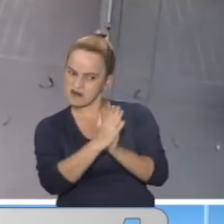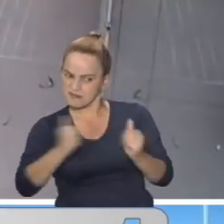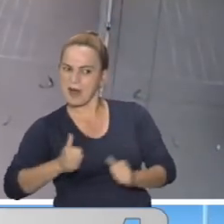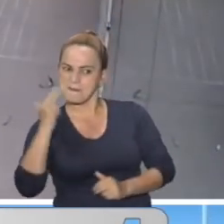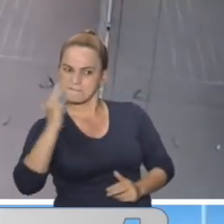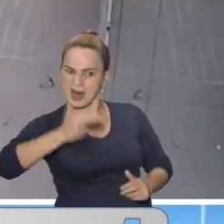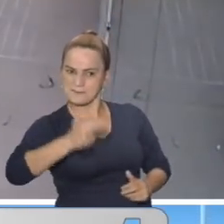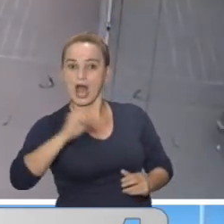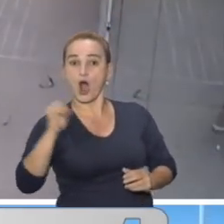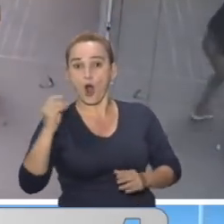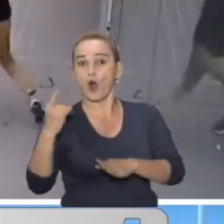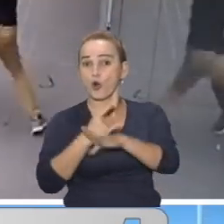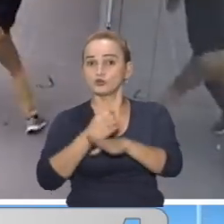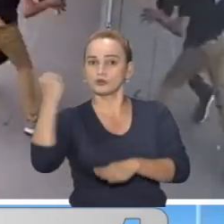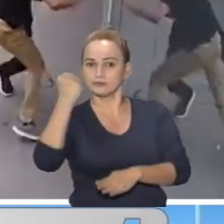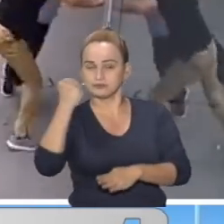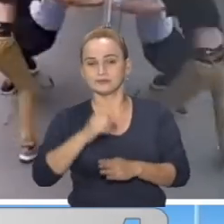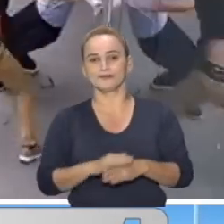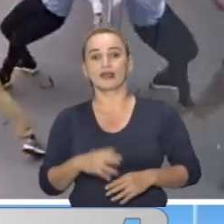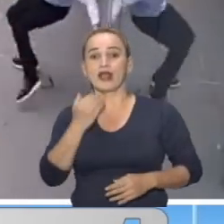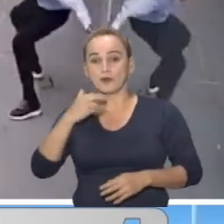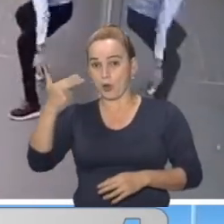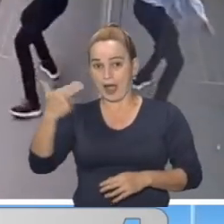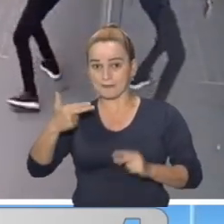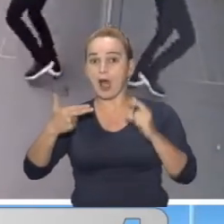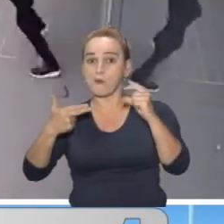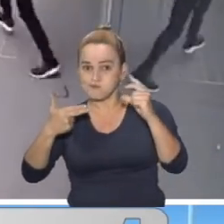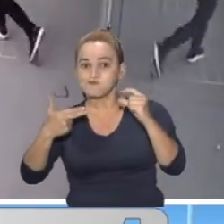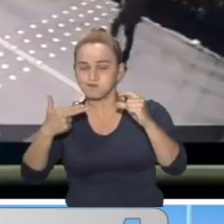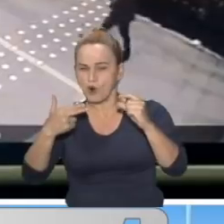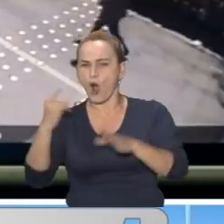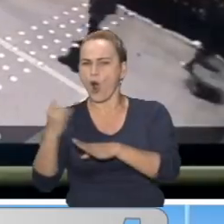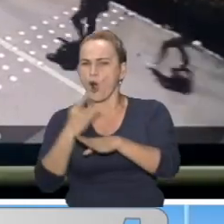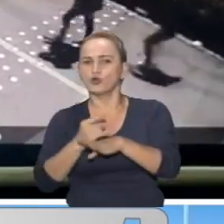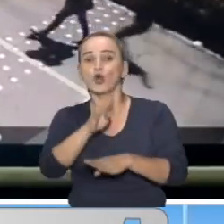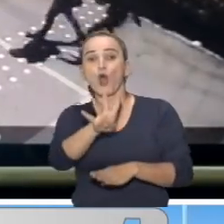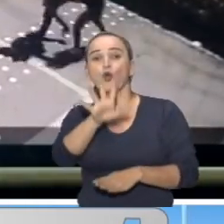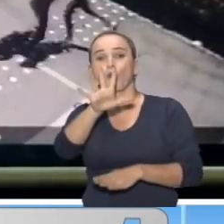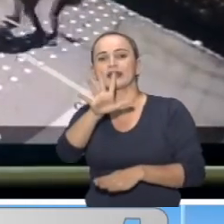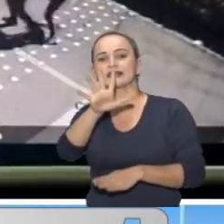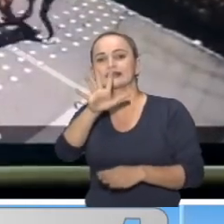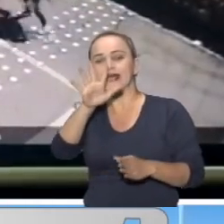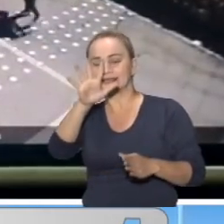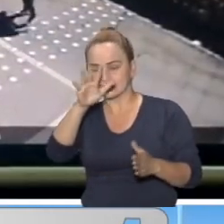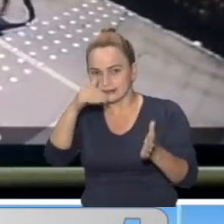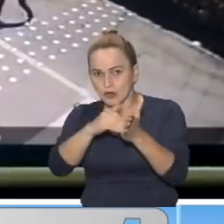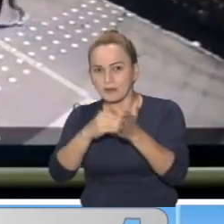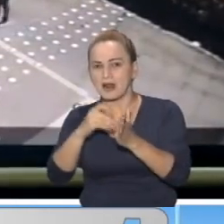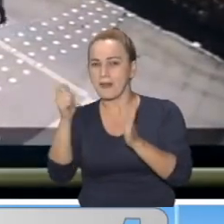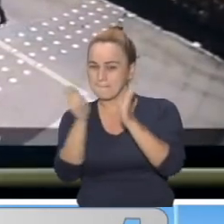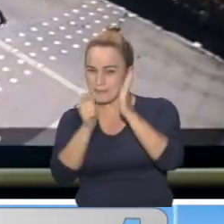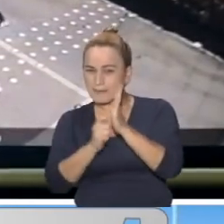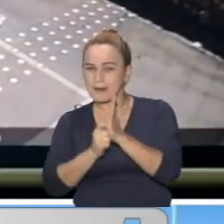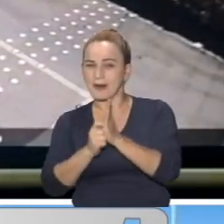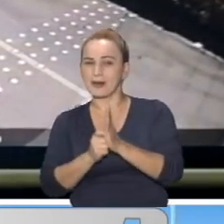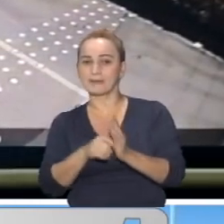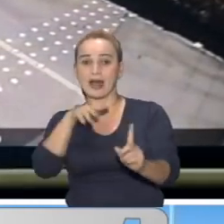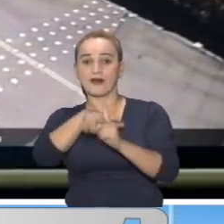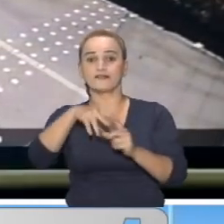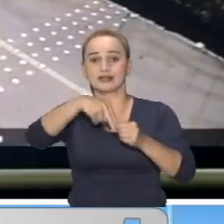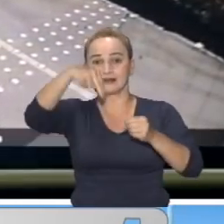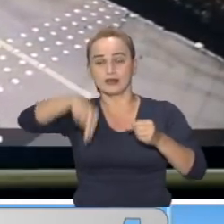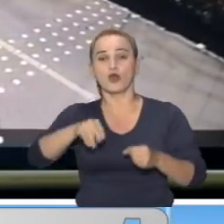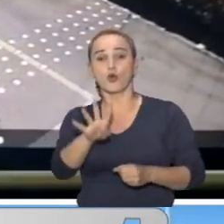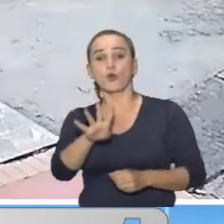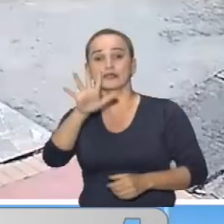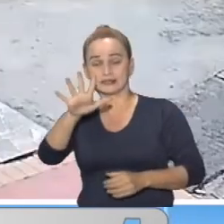Según el informe, las armas traumáticas han sido usadas 45.000 veces en contra de los colombianos.